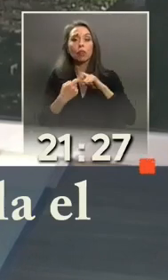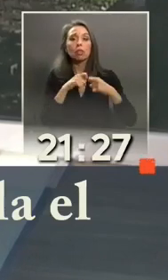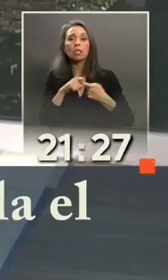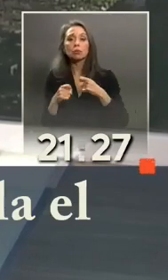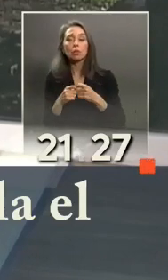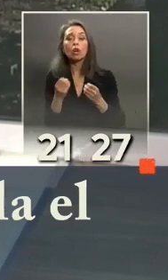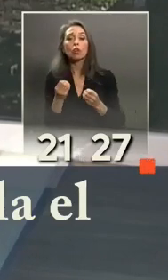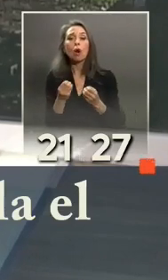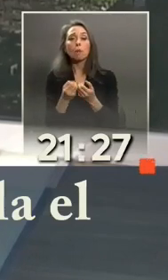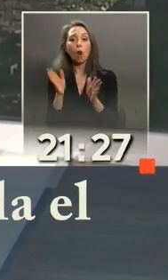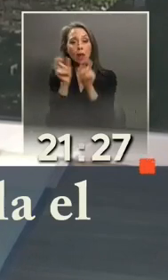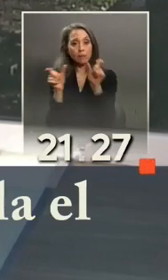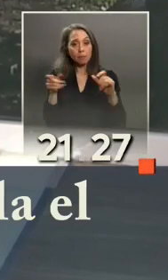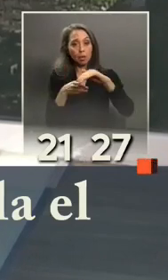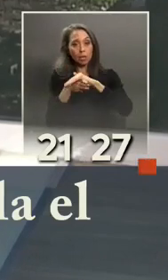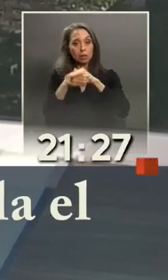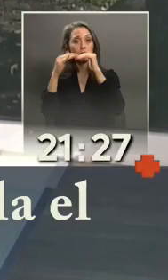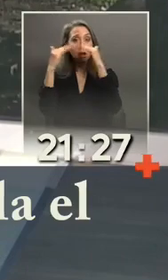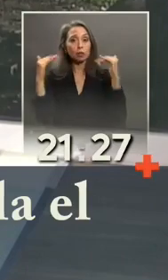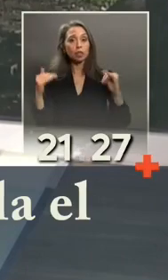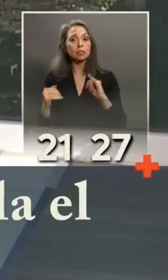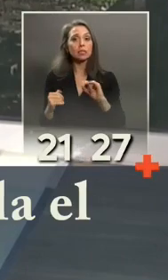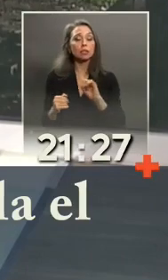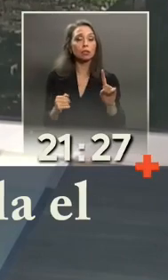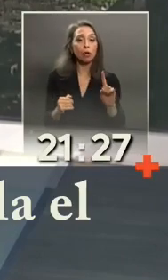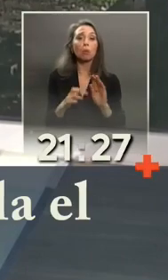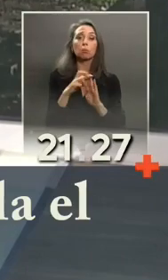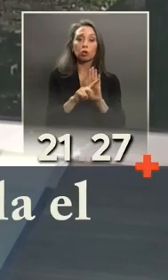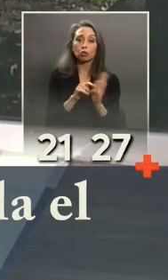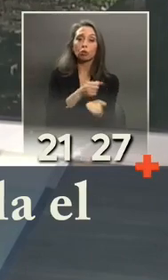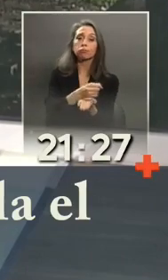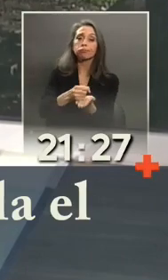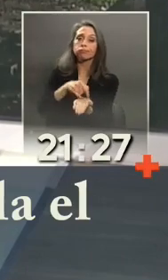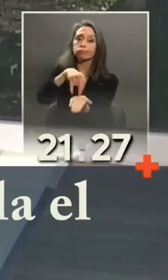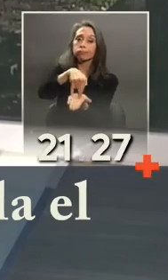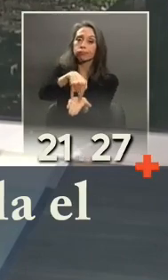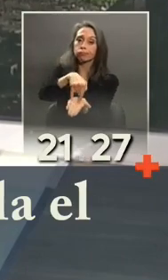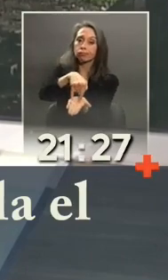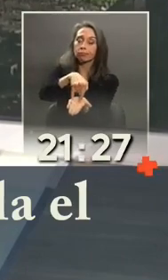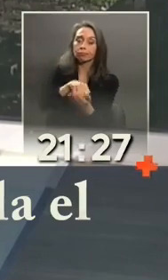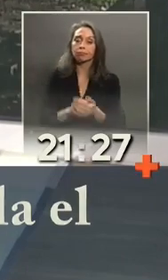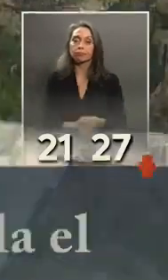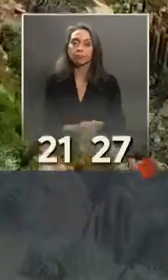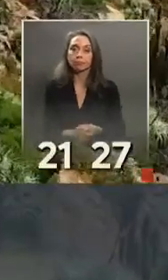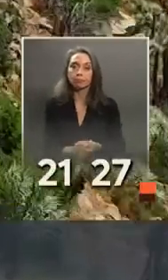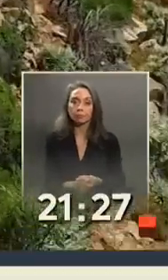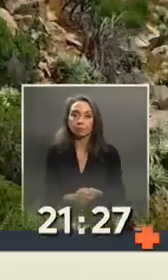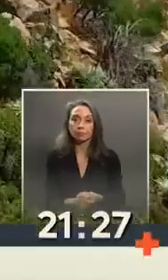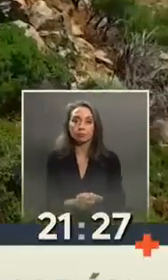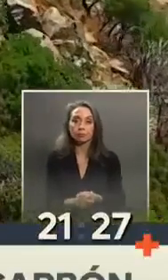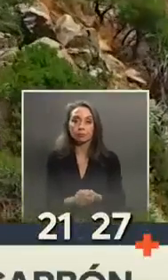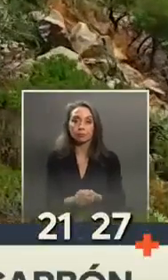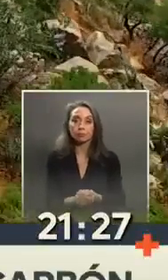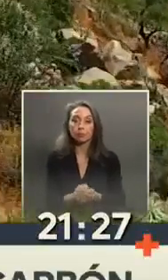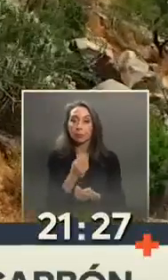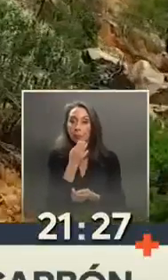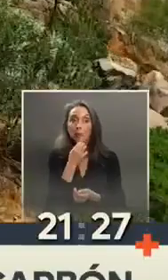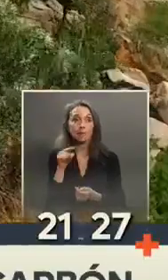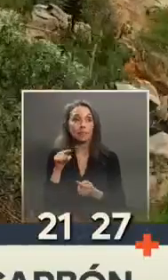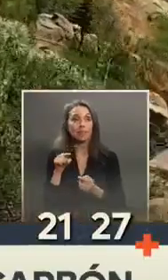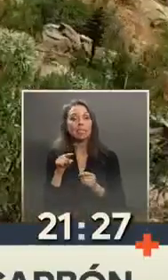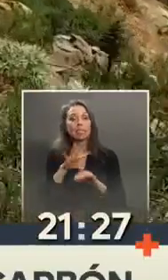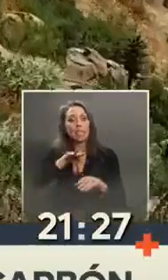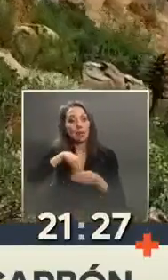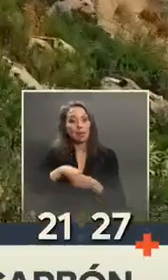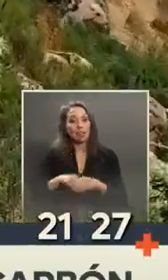acceso libre a las montañas, un proyecto de ley que sigue en trámite en el Congreso. Es uno de los 6 cerros